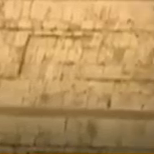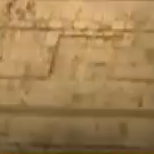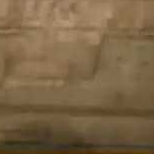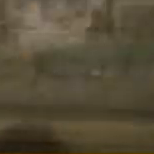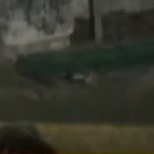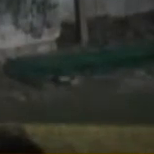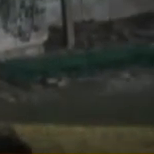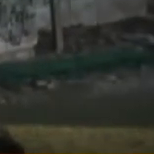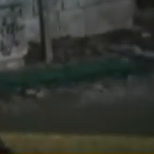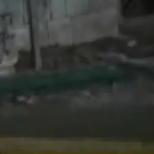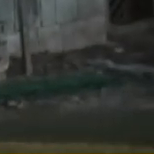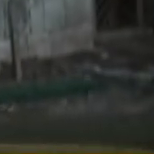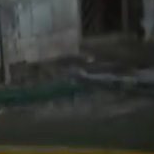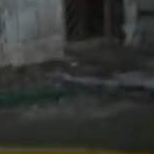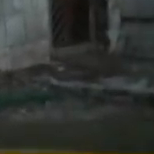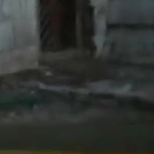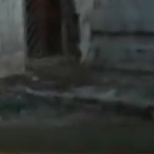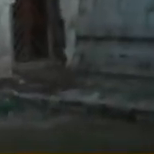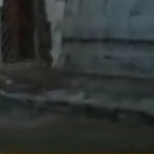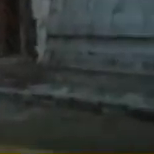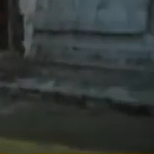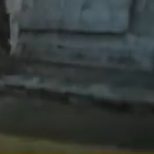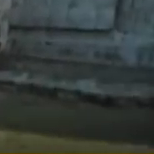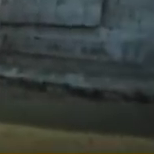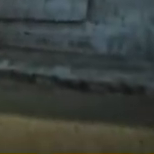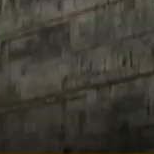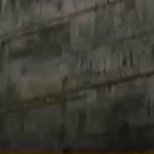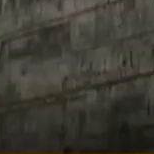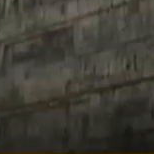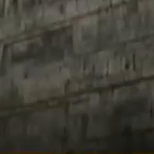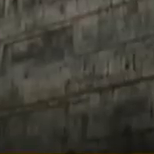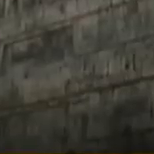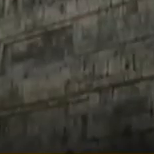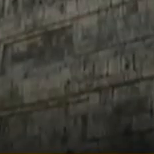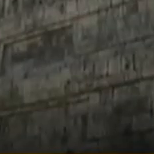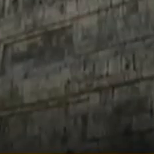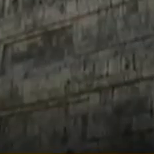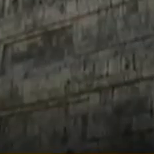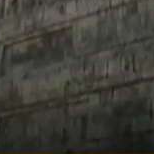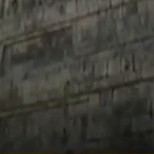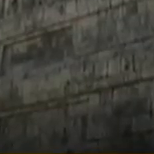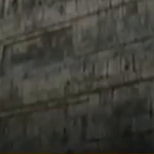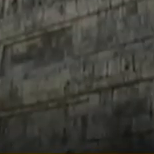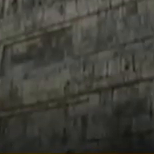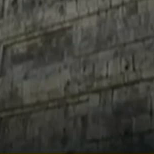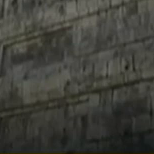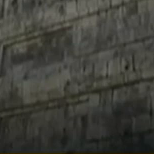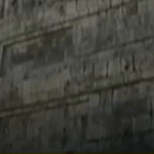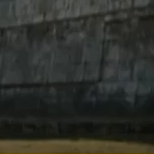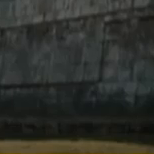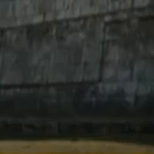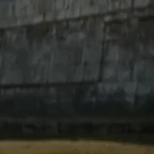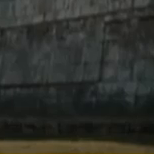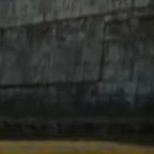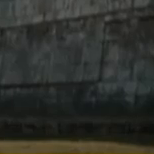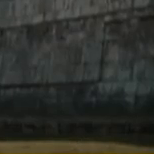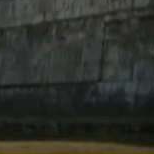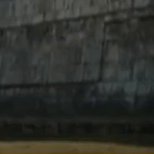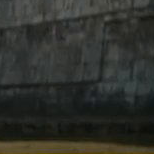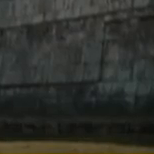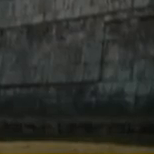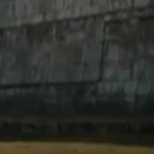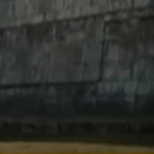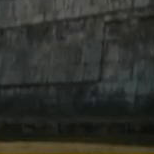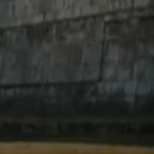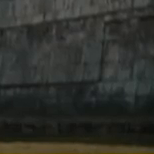pirámide crean en contraste un cuerpo de luz que forma una serpiente, símbolo del descenso del dios Kukulcán a la tierra,